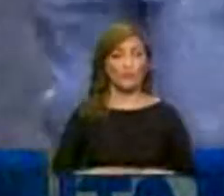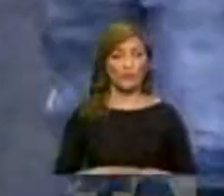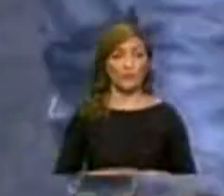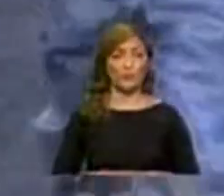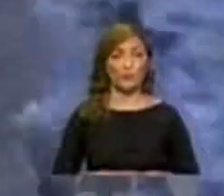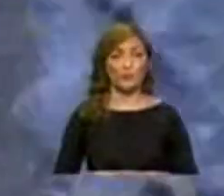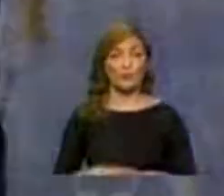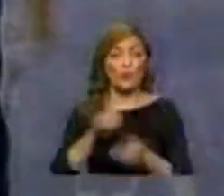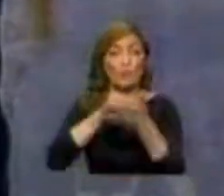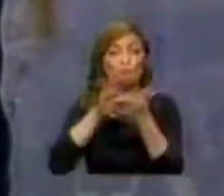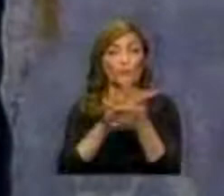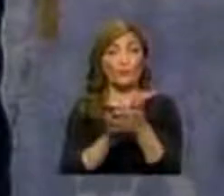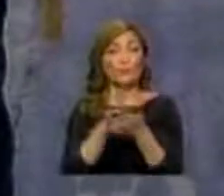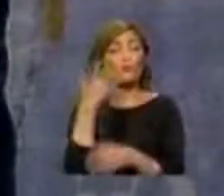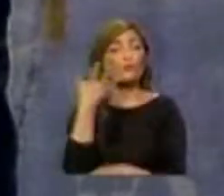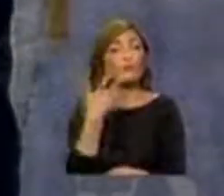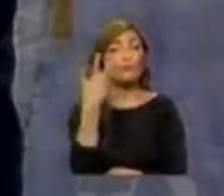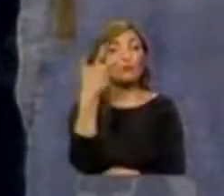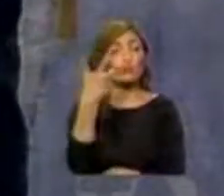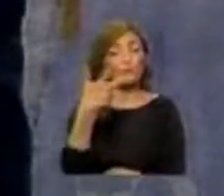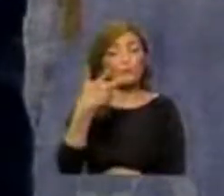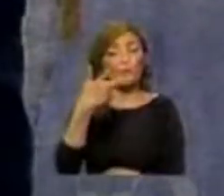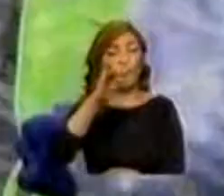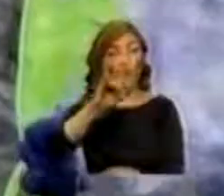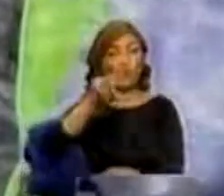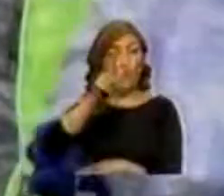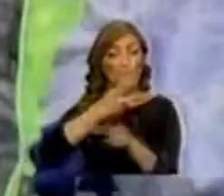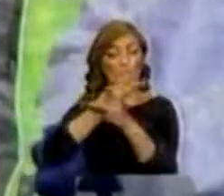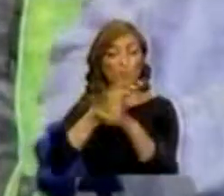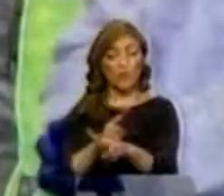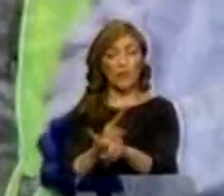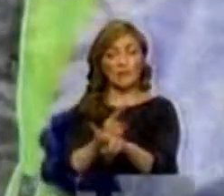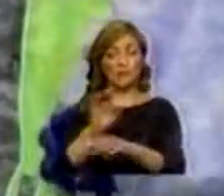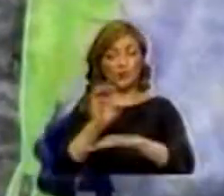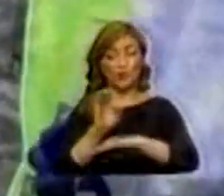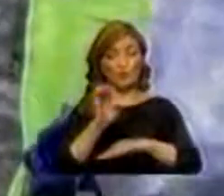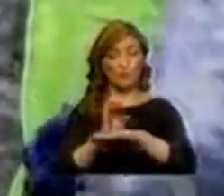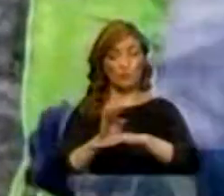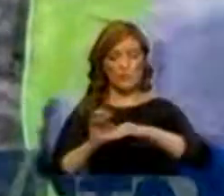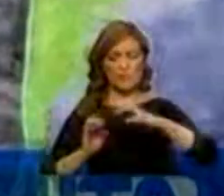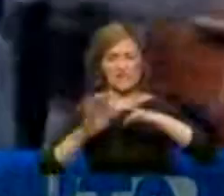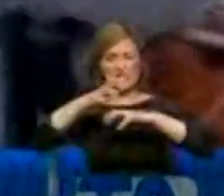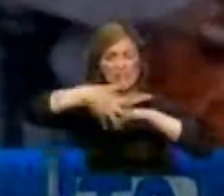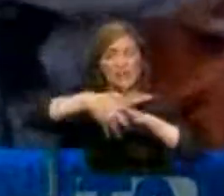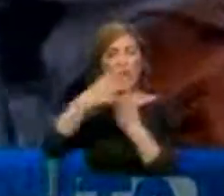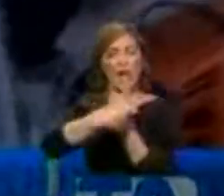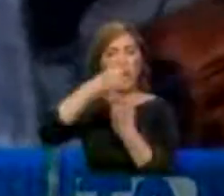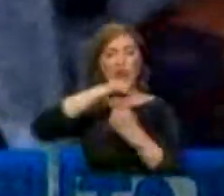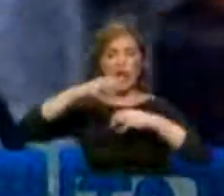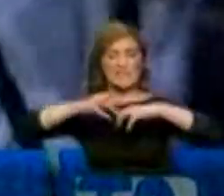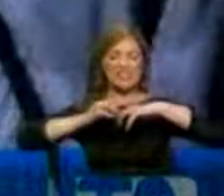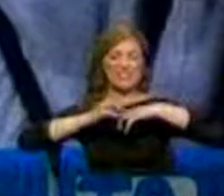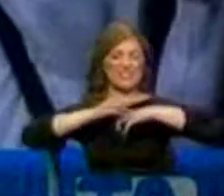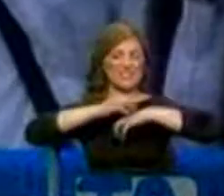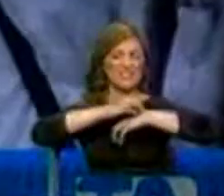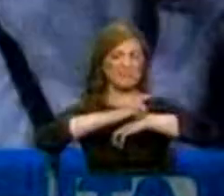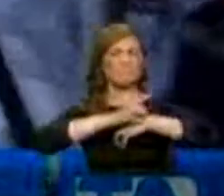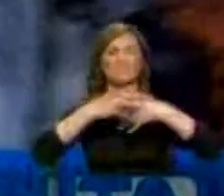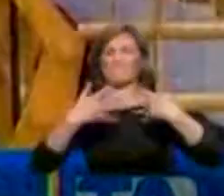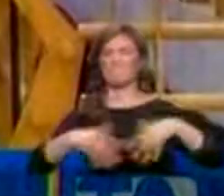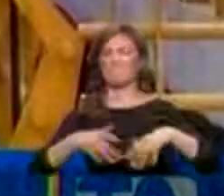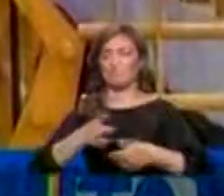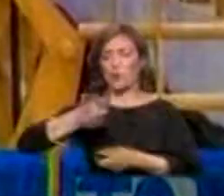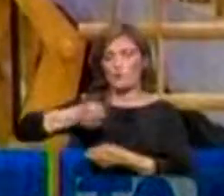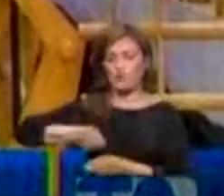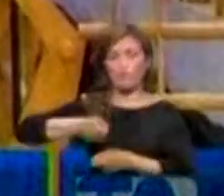medida se la aplica a partir del 3 de julio para proteger al país del hongo Fusarium Raza 4, más conocido como Mal de Panamá, desinfectando